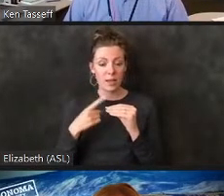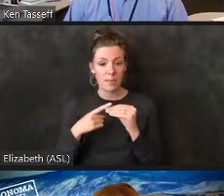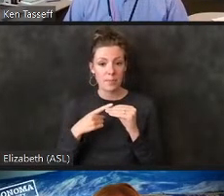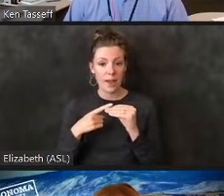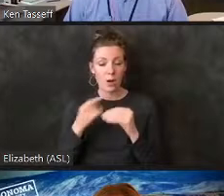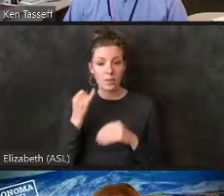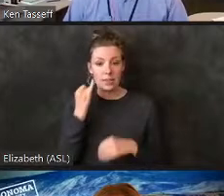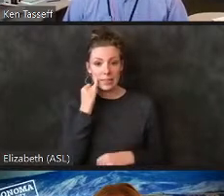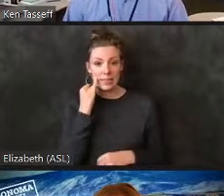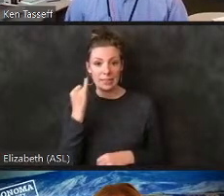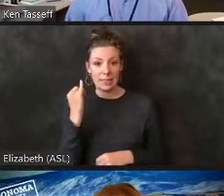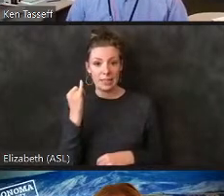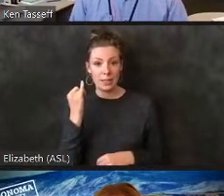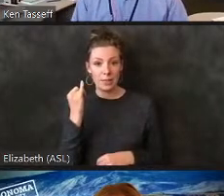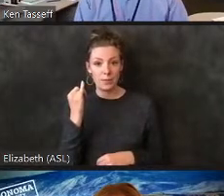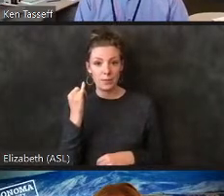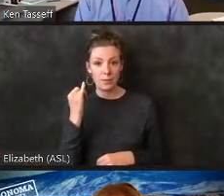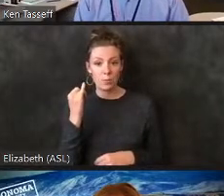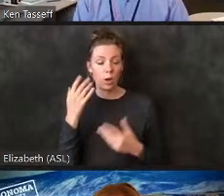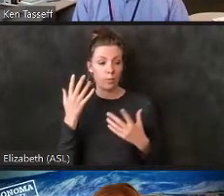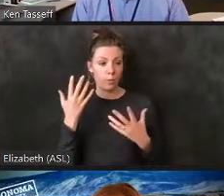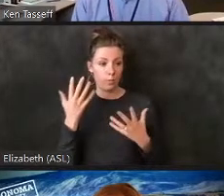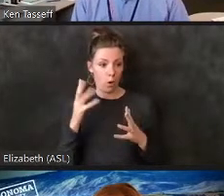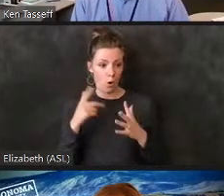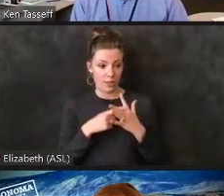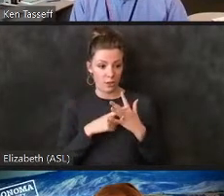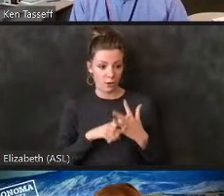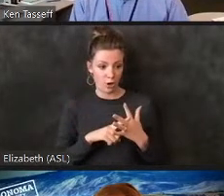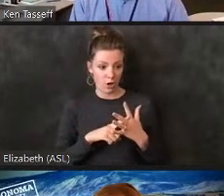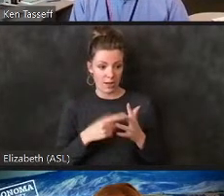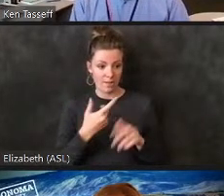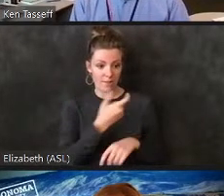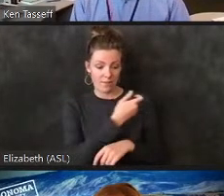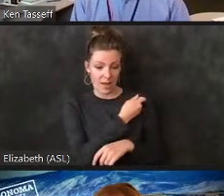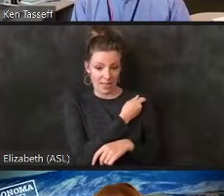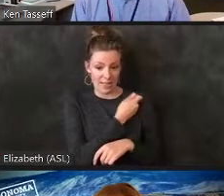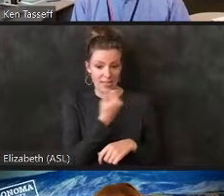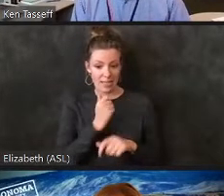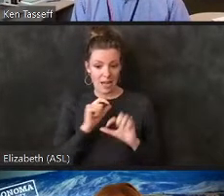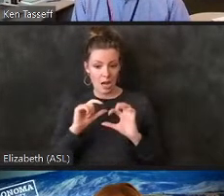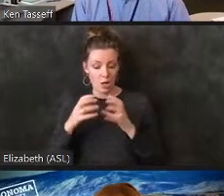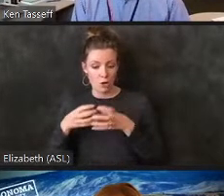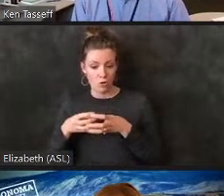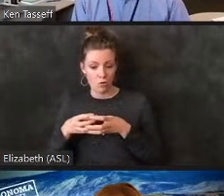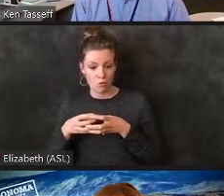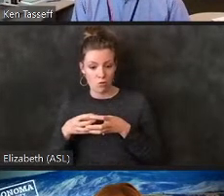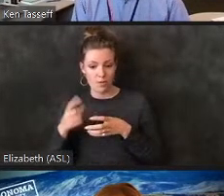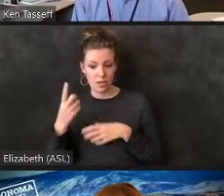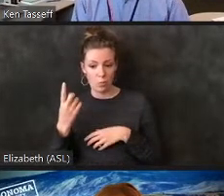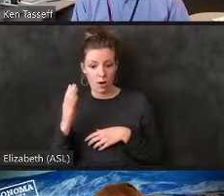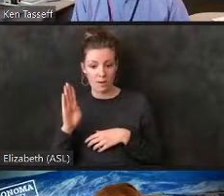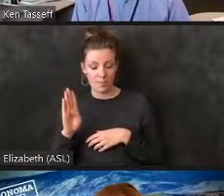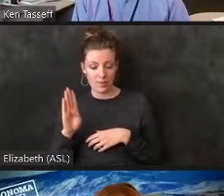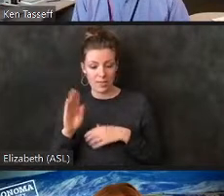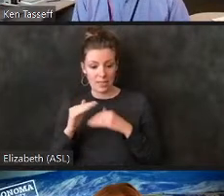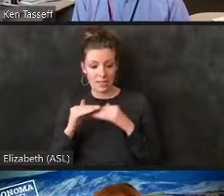del periódico de San Francisco si empezamos a vacunar a gente